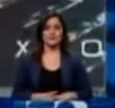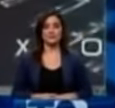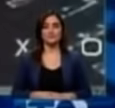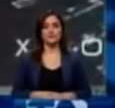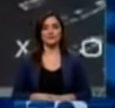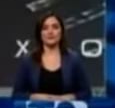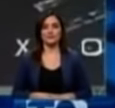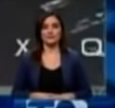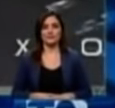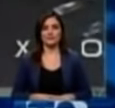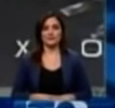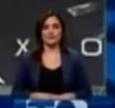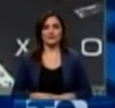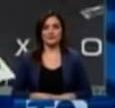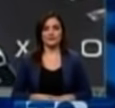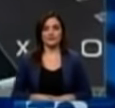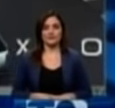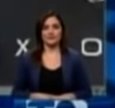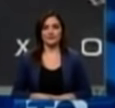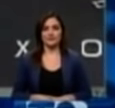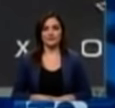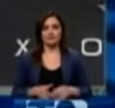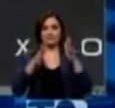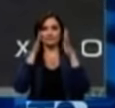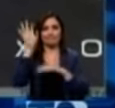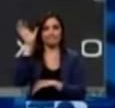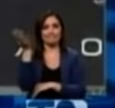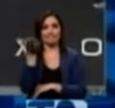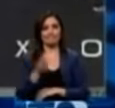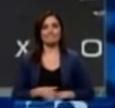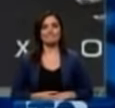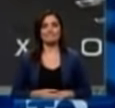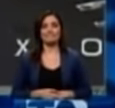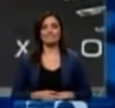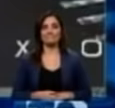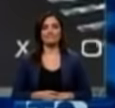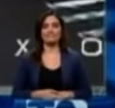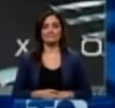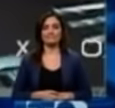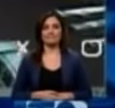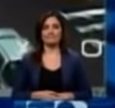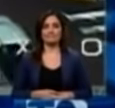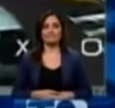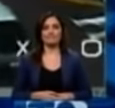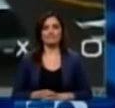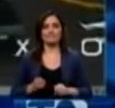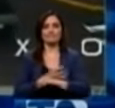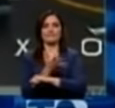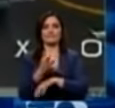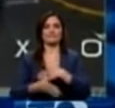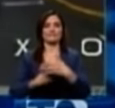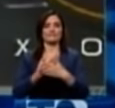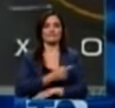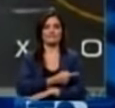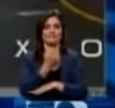Precauciones, estar muy atentos a las condiciones del clima. Bueno, y lo que sí, la recomendación de todos los